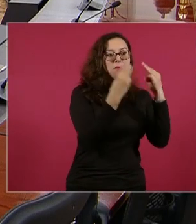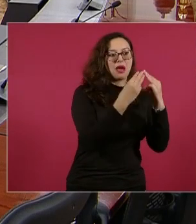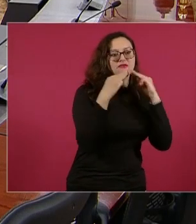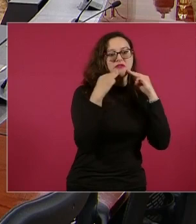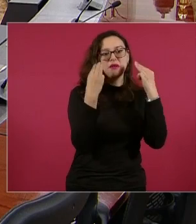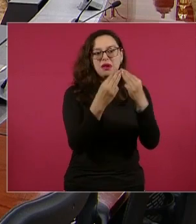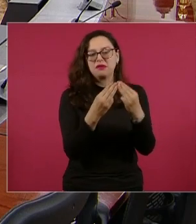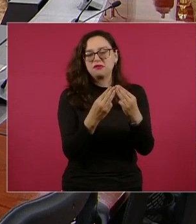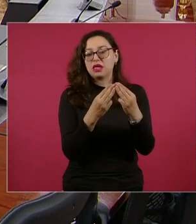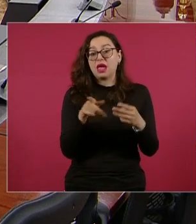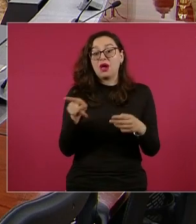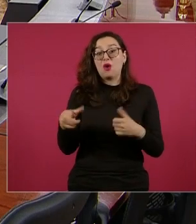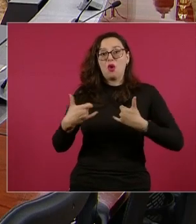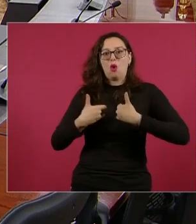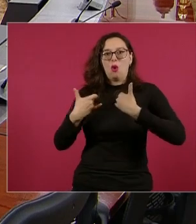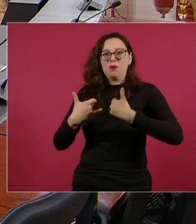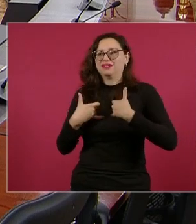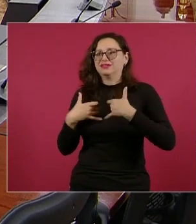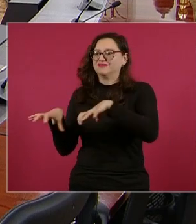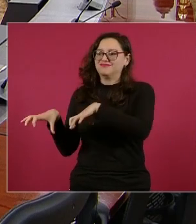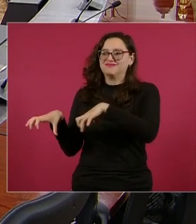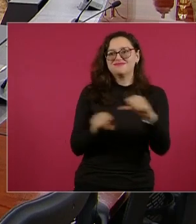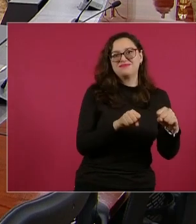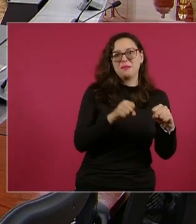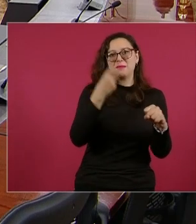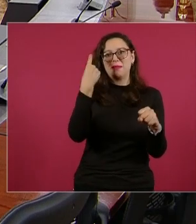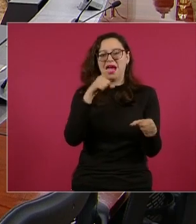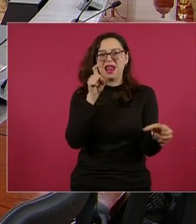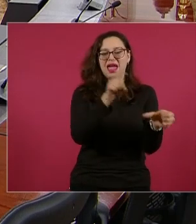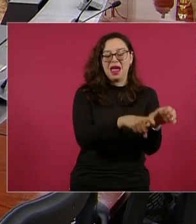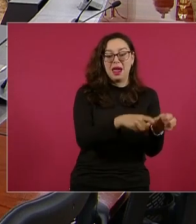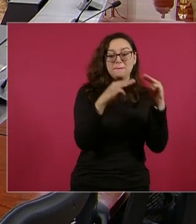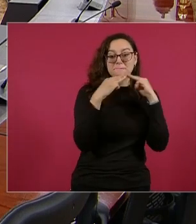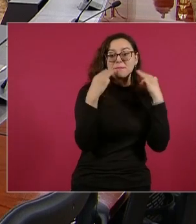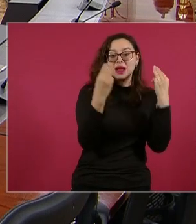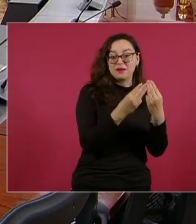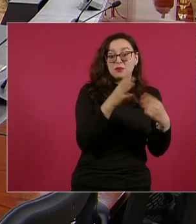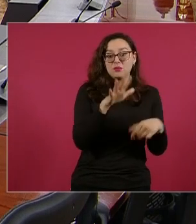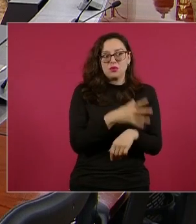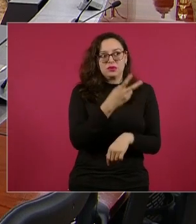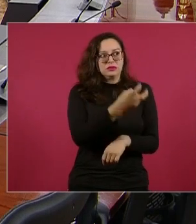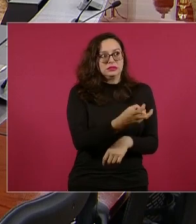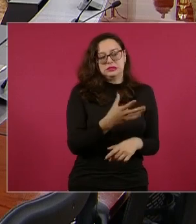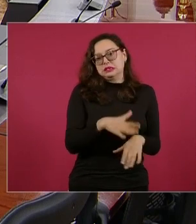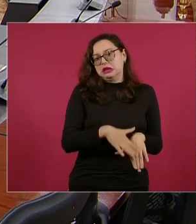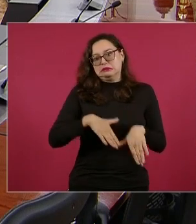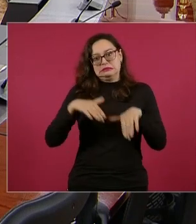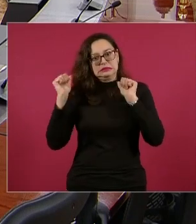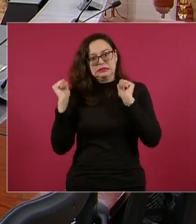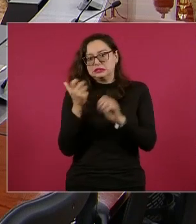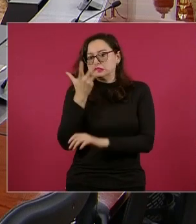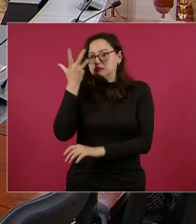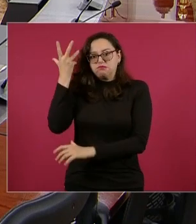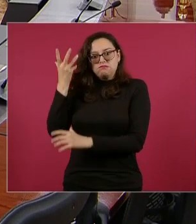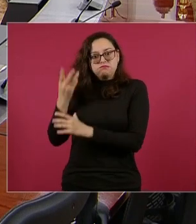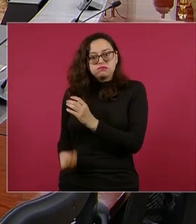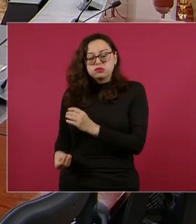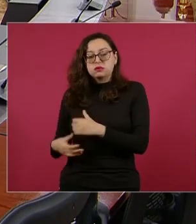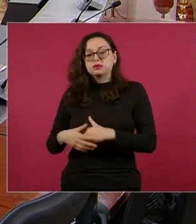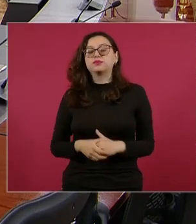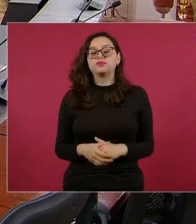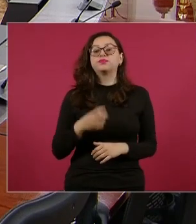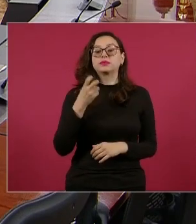por lo tanto, por eso han cruzado. Ahora, ellos no quieren, nosotros, el Instituto Nacional de Migración, nuestros cónsules,